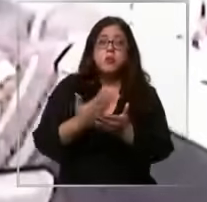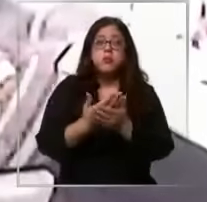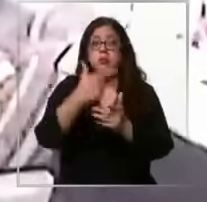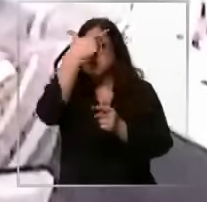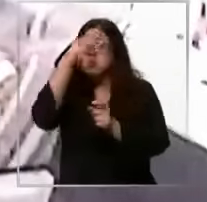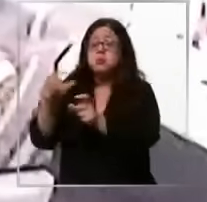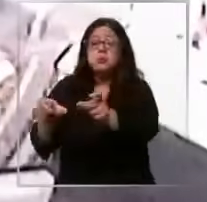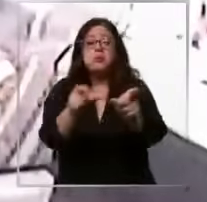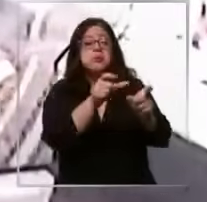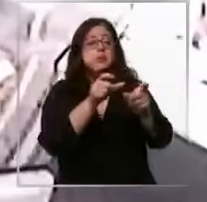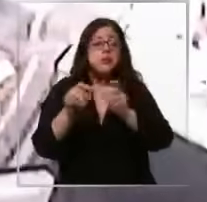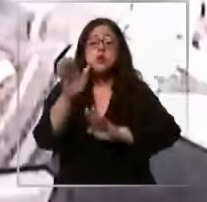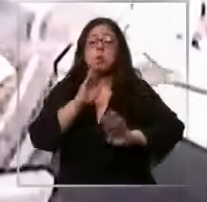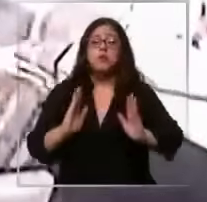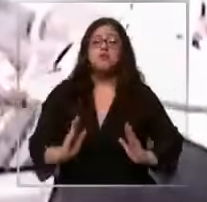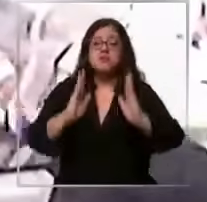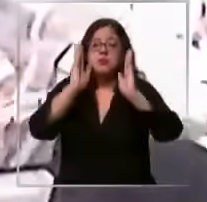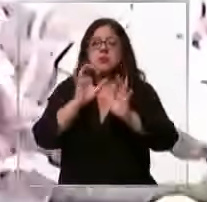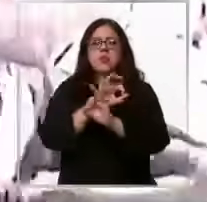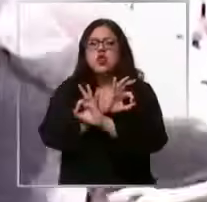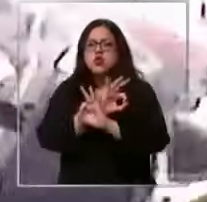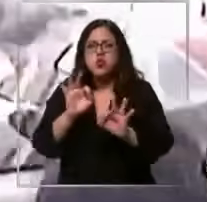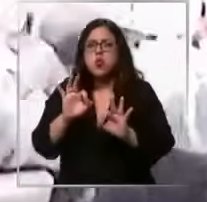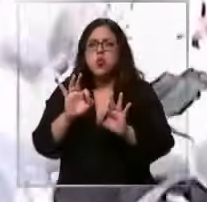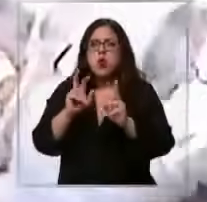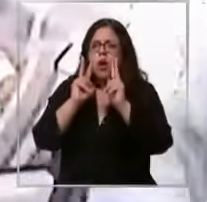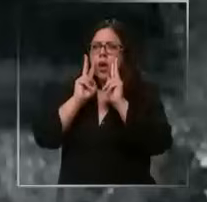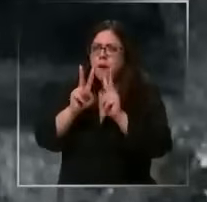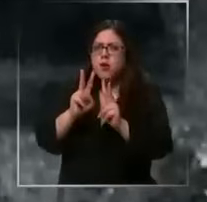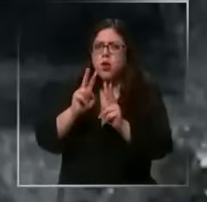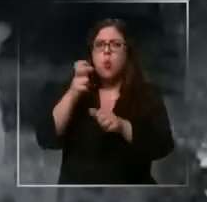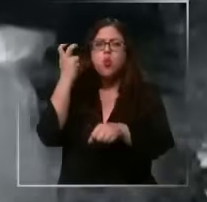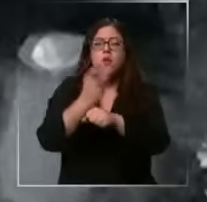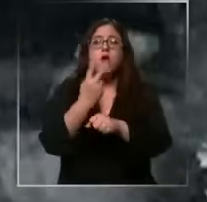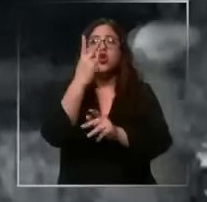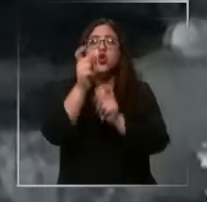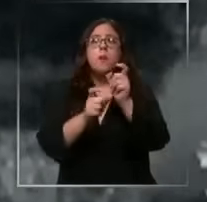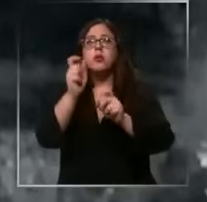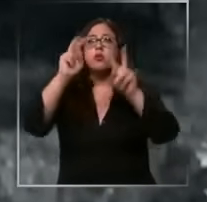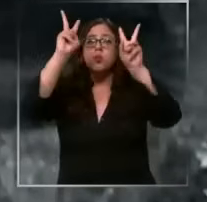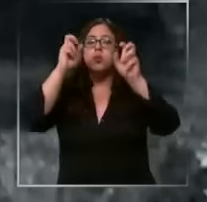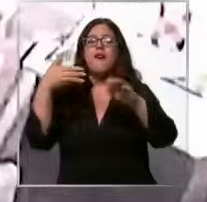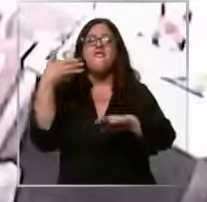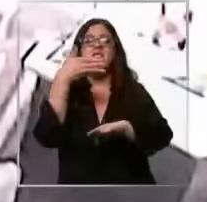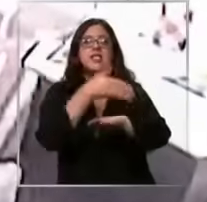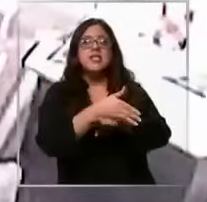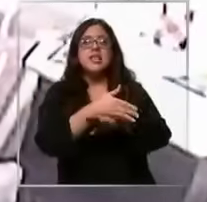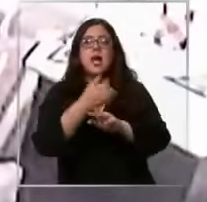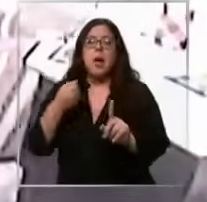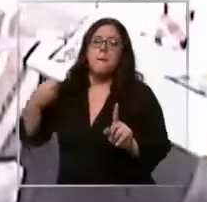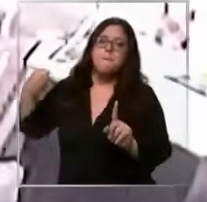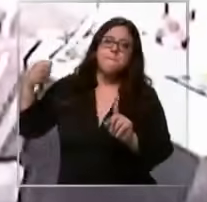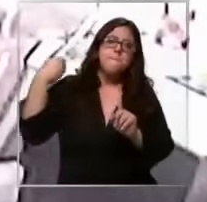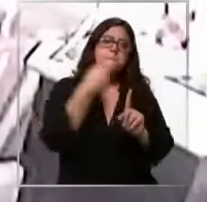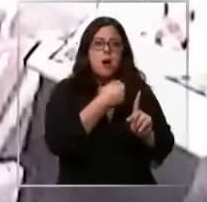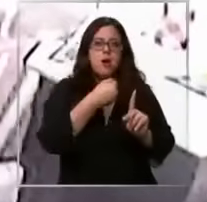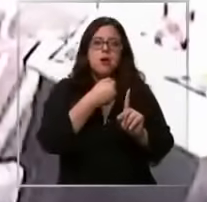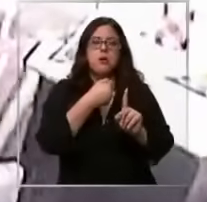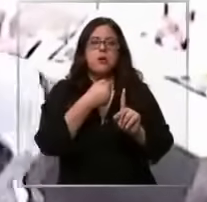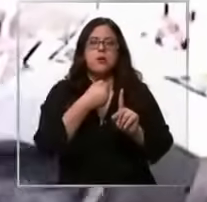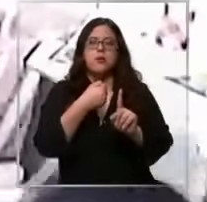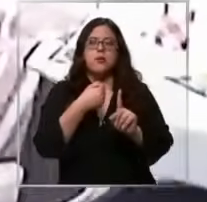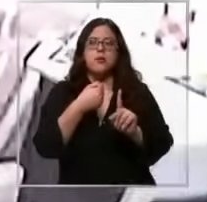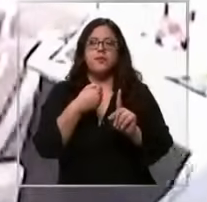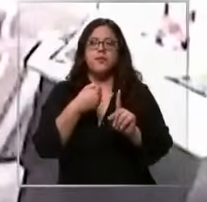un asalto. Pero la madrugada de este miércoles, dos sujetos que entraron simulando ser visitas lo golpearon brutalmente.